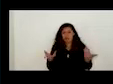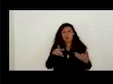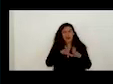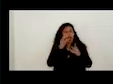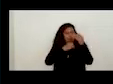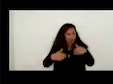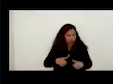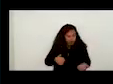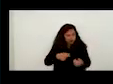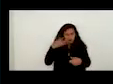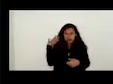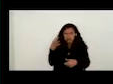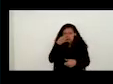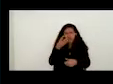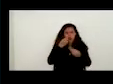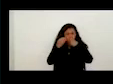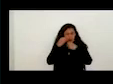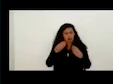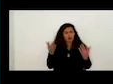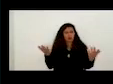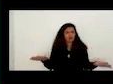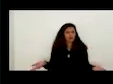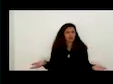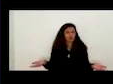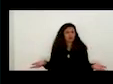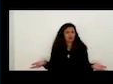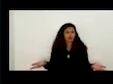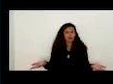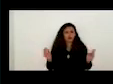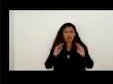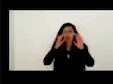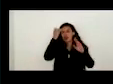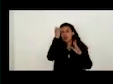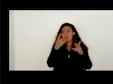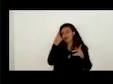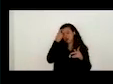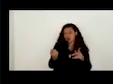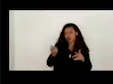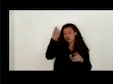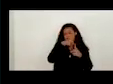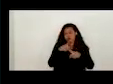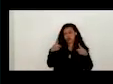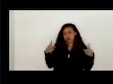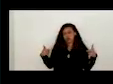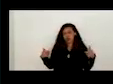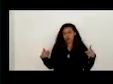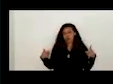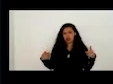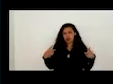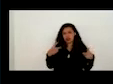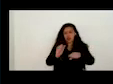de comer? Pues indudablemente está en una etapa de crecimiento y desarrollo en la cual pues, necesita esa